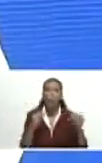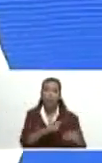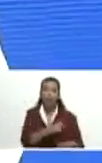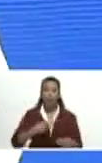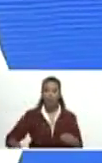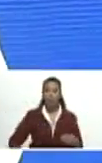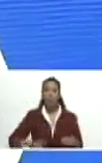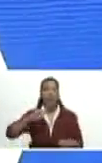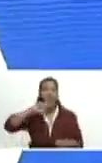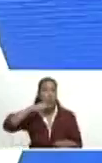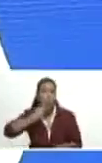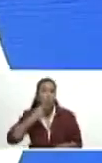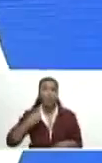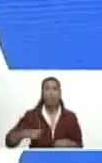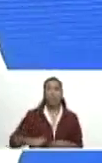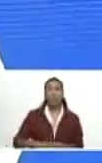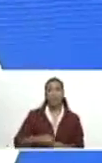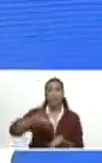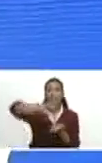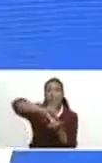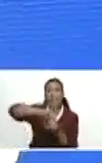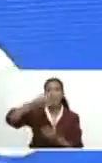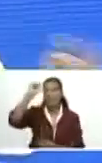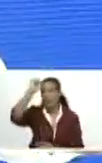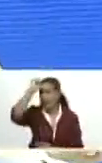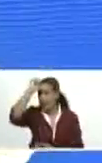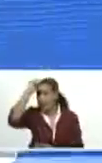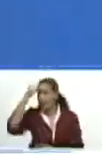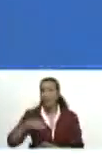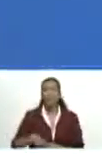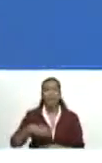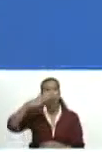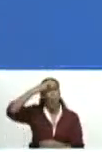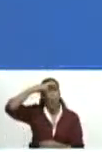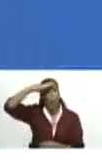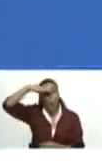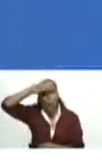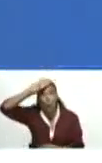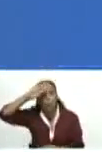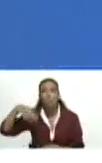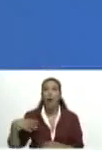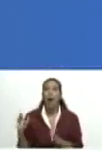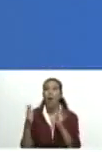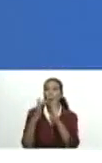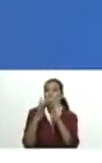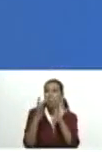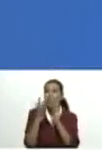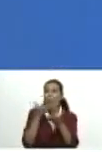China, Rusia, Irán, la India, Cuba.